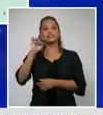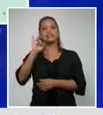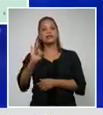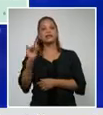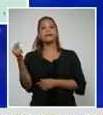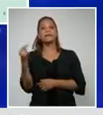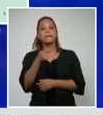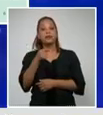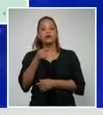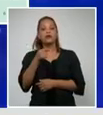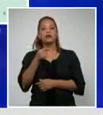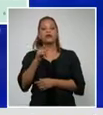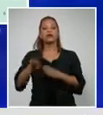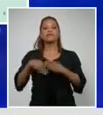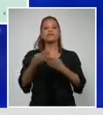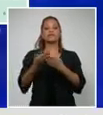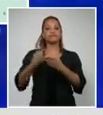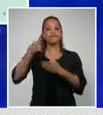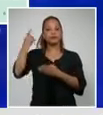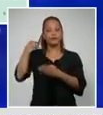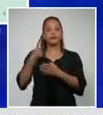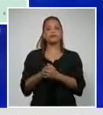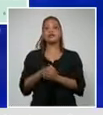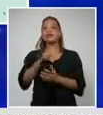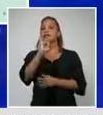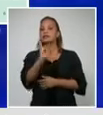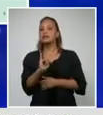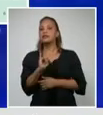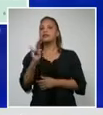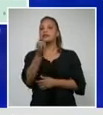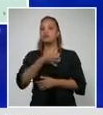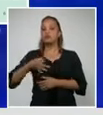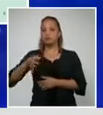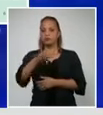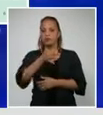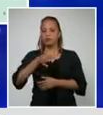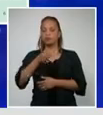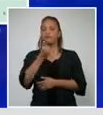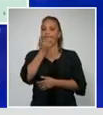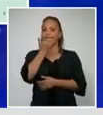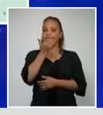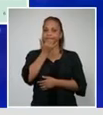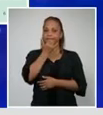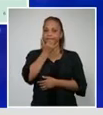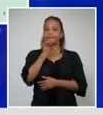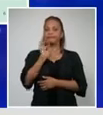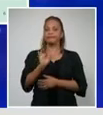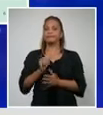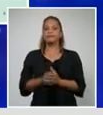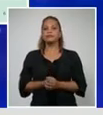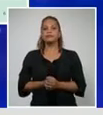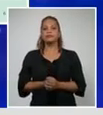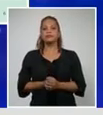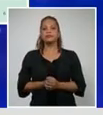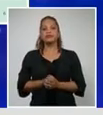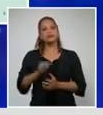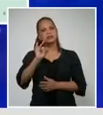jornada anterior. En 6 de sus 11 municipios. Pudiéramos decir que son 7